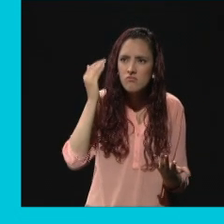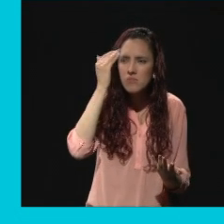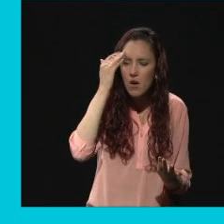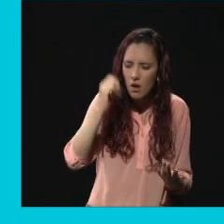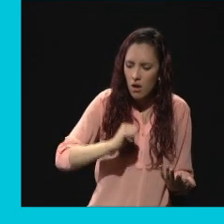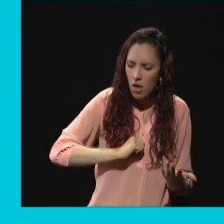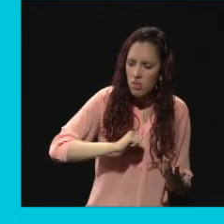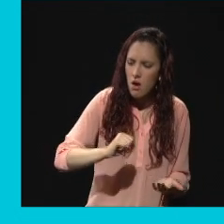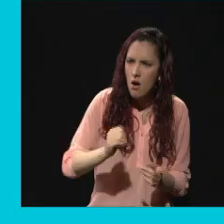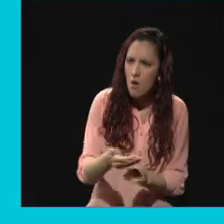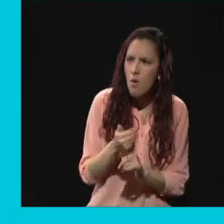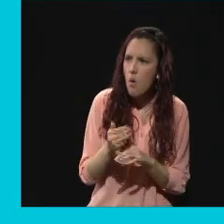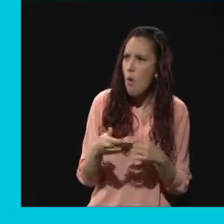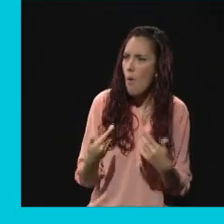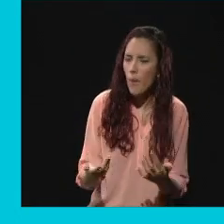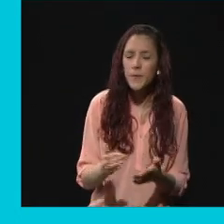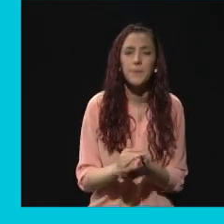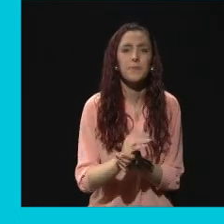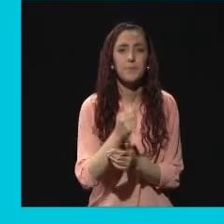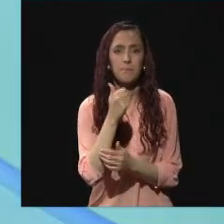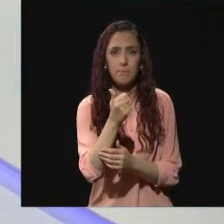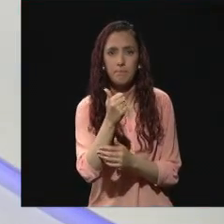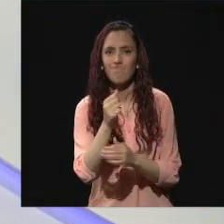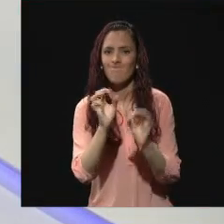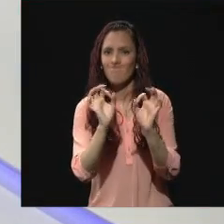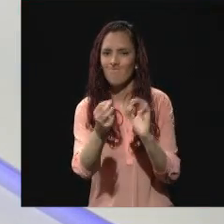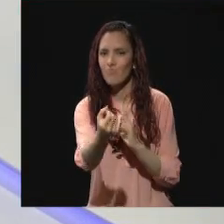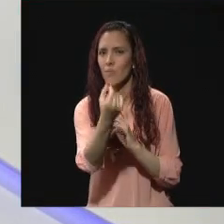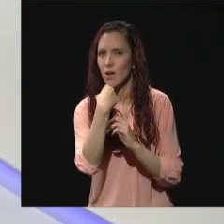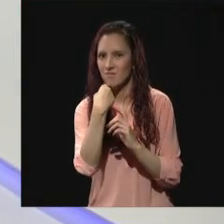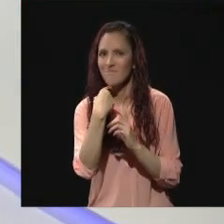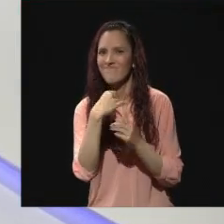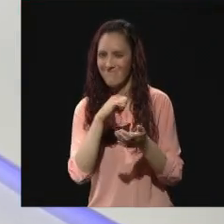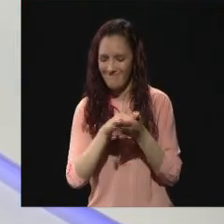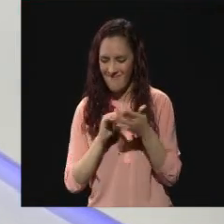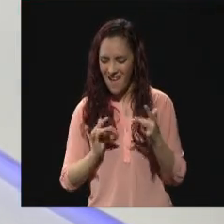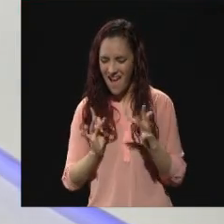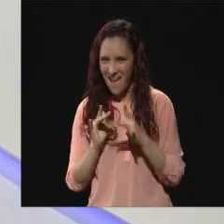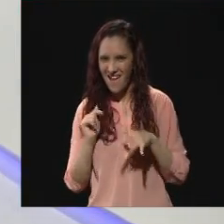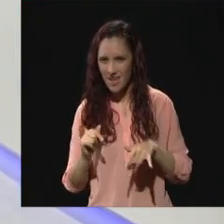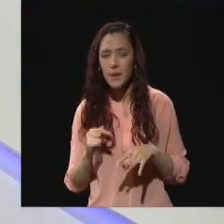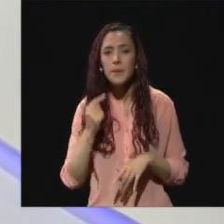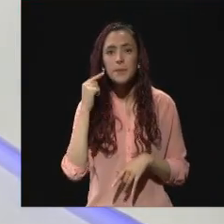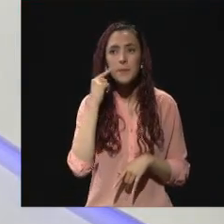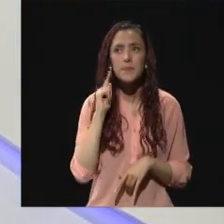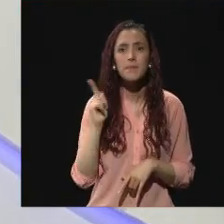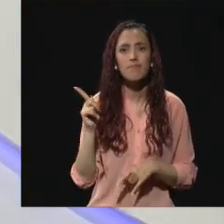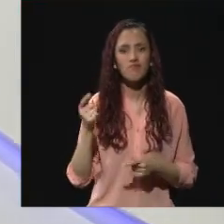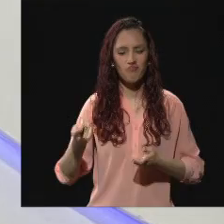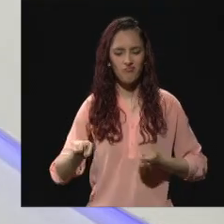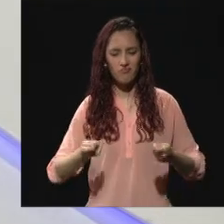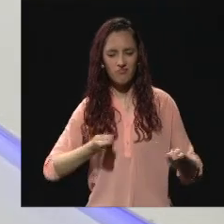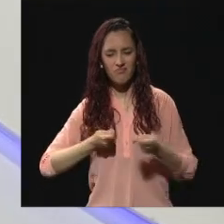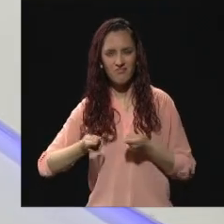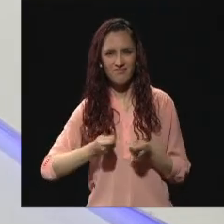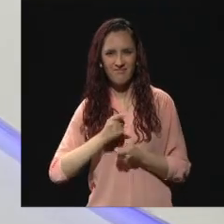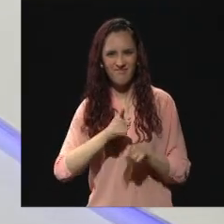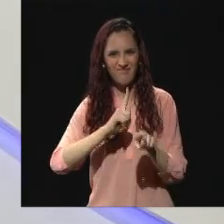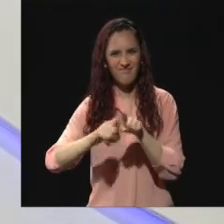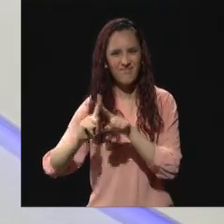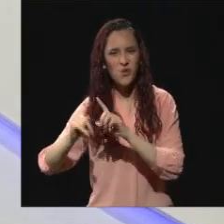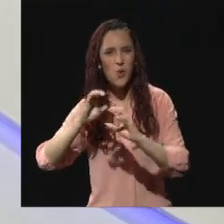doctor arias es una excelente pregunta para explicar lo que estamos haciendo hoy la regulación de telecomunicaciones